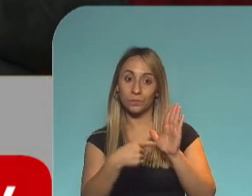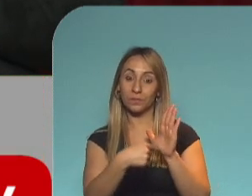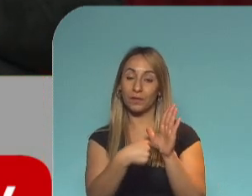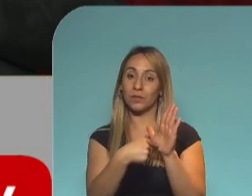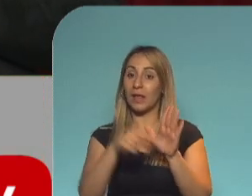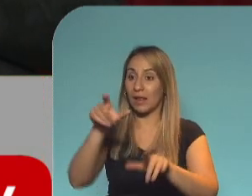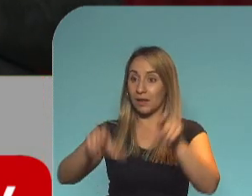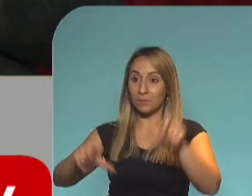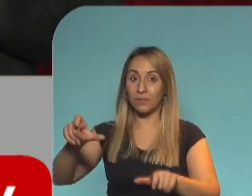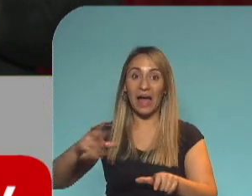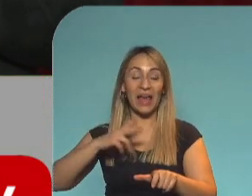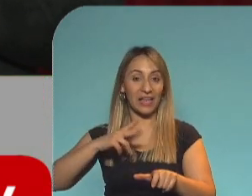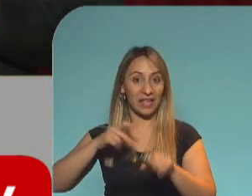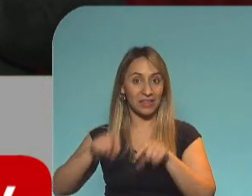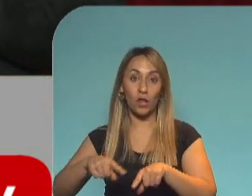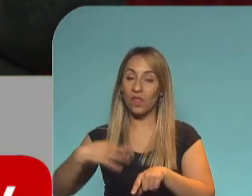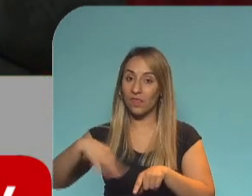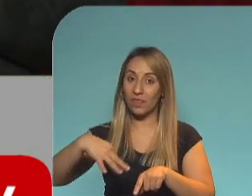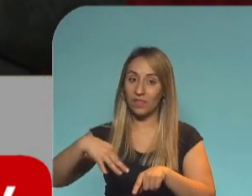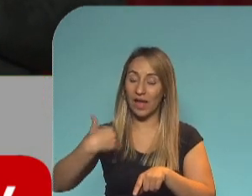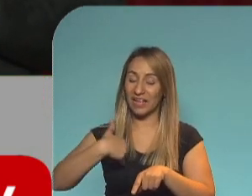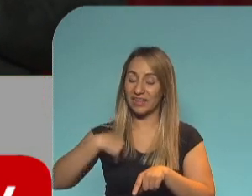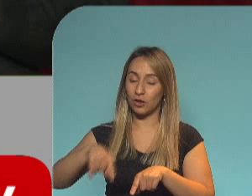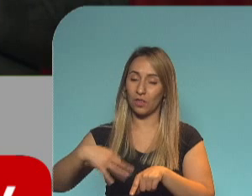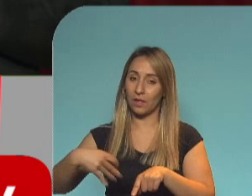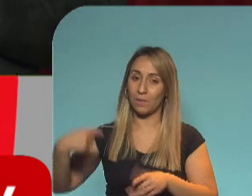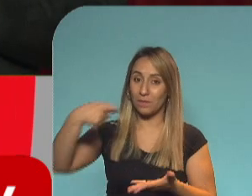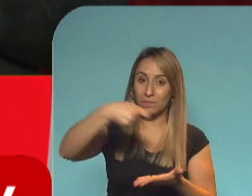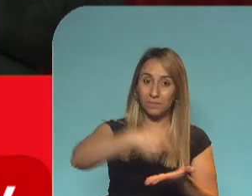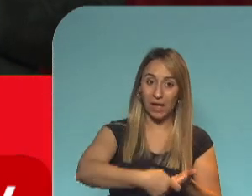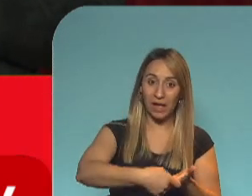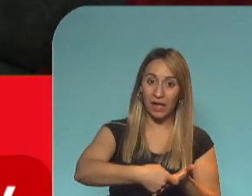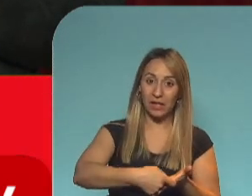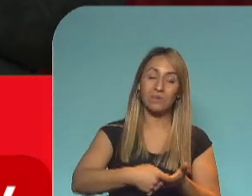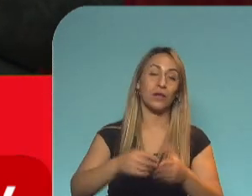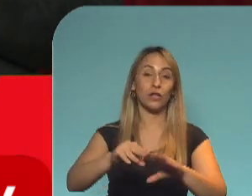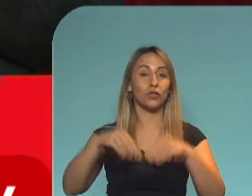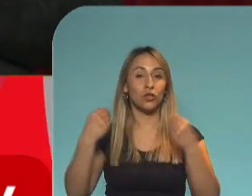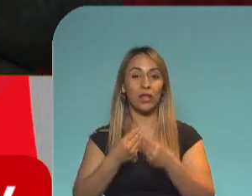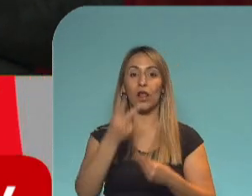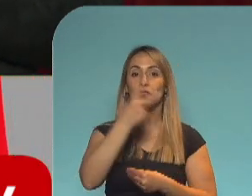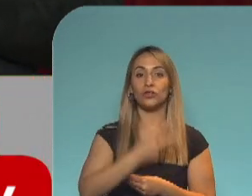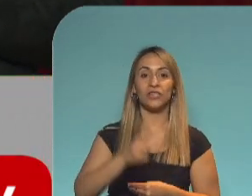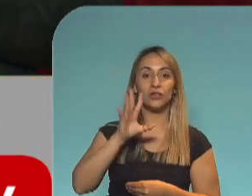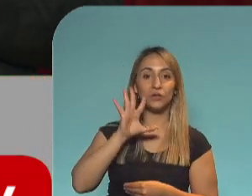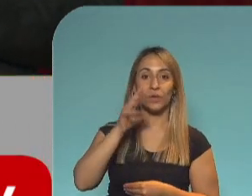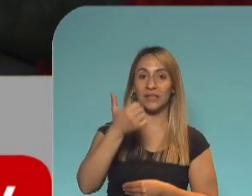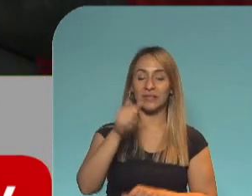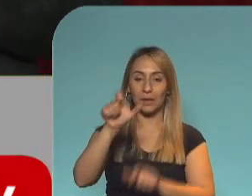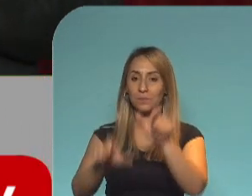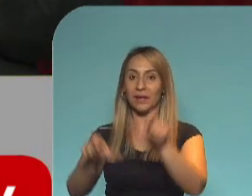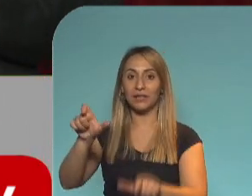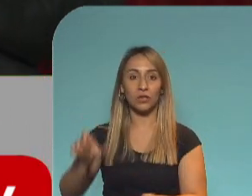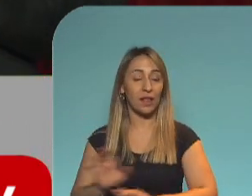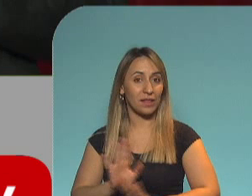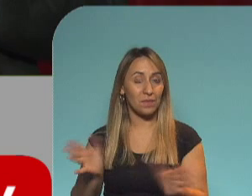que tiene que aportar más debido a su fortuna, son en total 256 personas. Lo